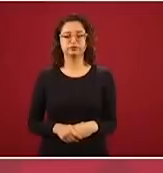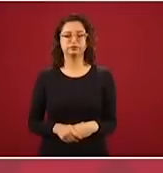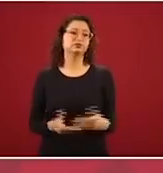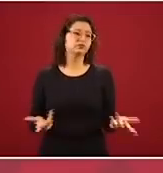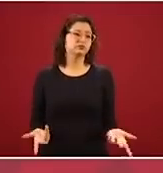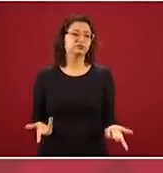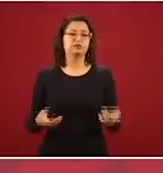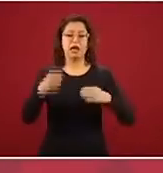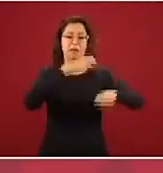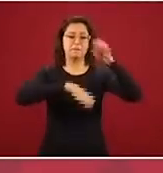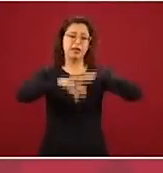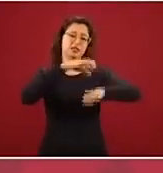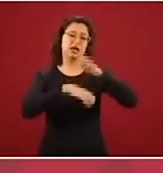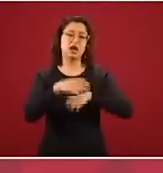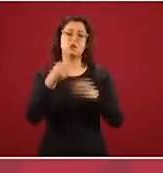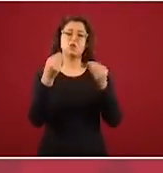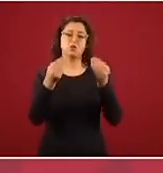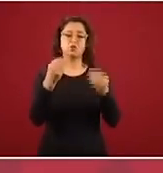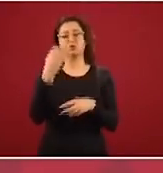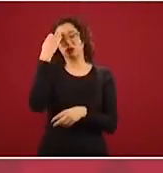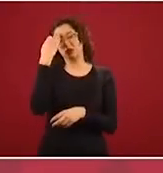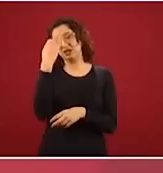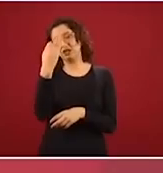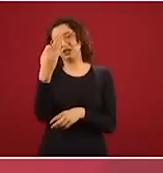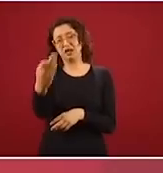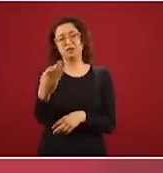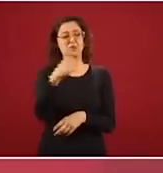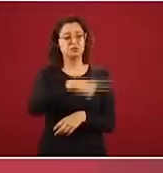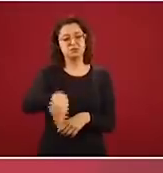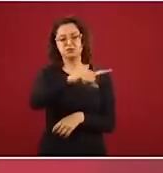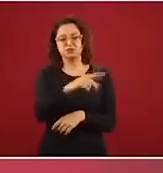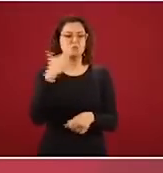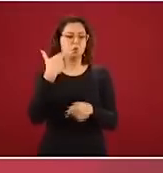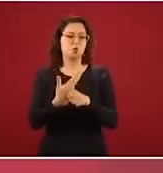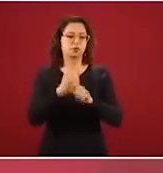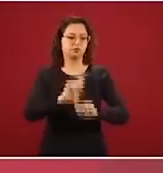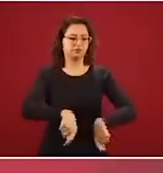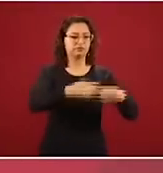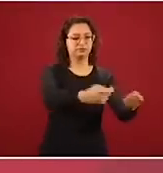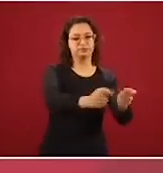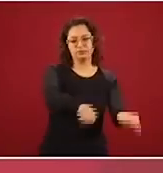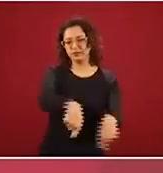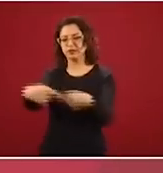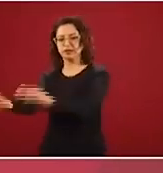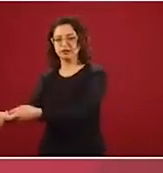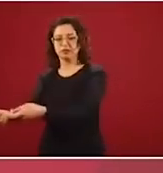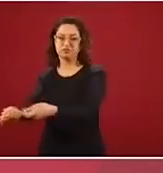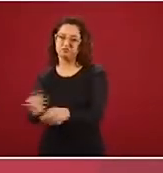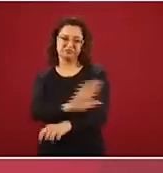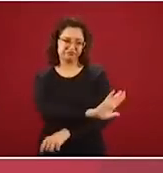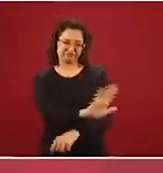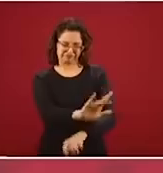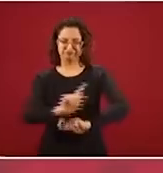hacía mucho tiempo, pues seguramente no les gustó el cambio, tenían